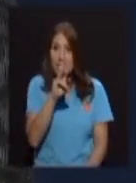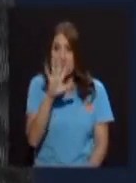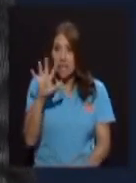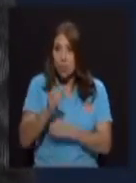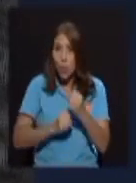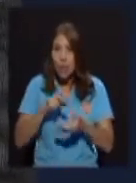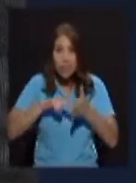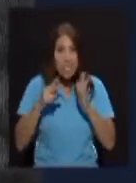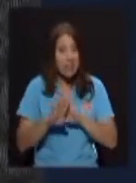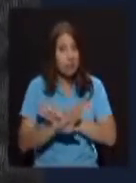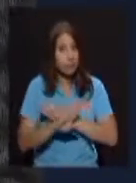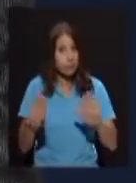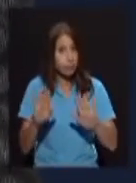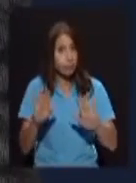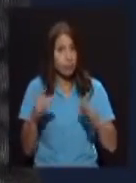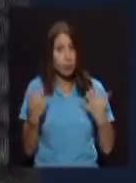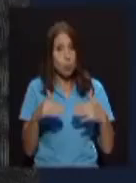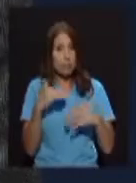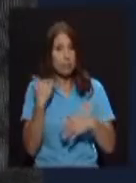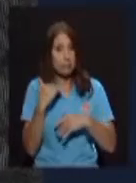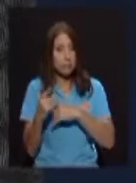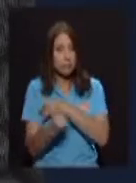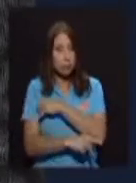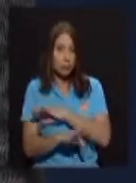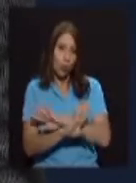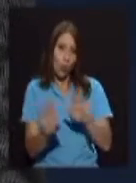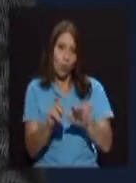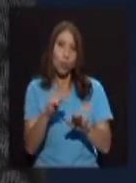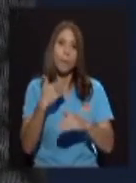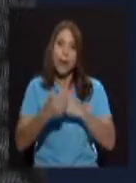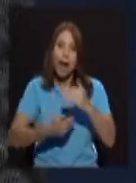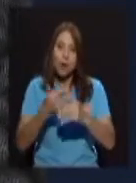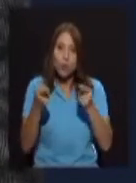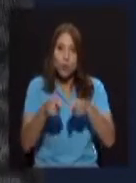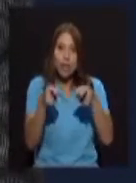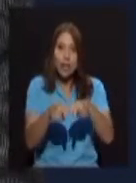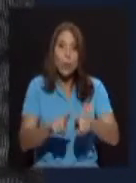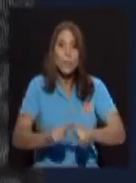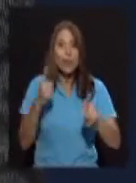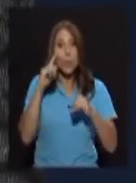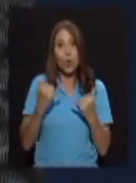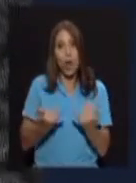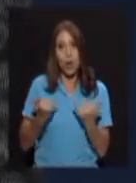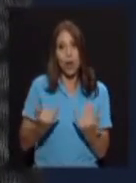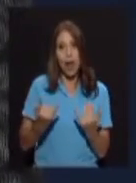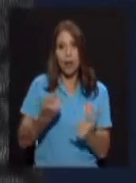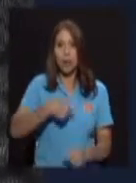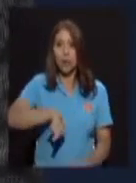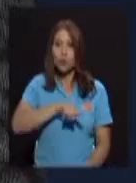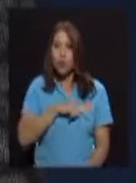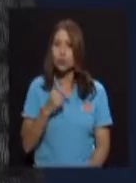condena, sino que van ocurriendo. Pero entonces, por ahora, lo que nosotros hemos